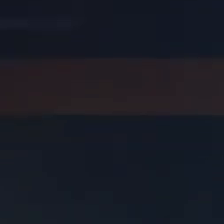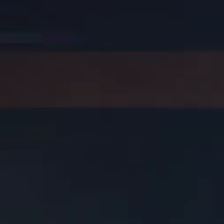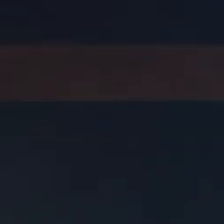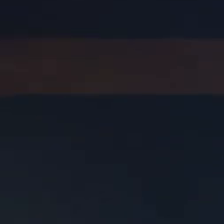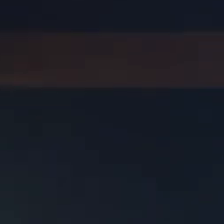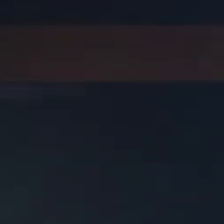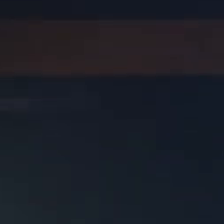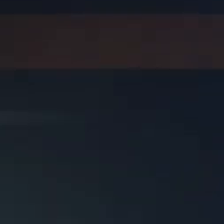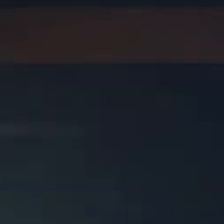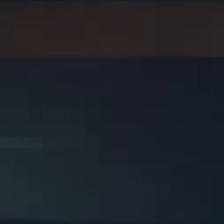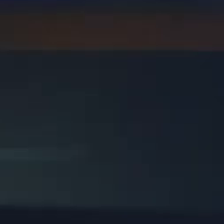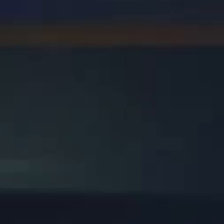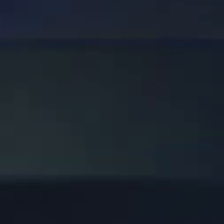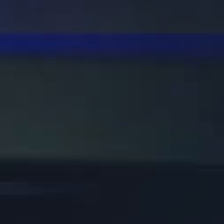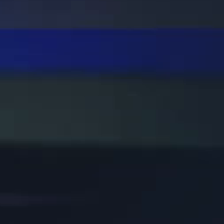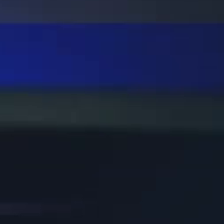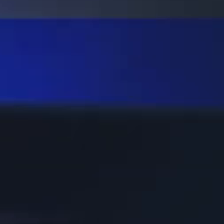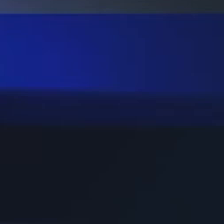ah